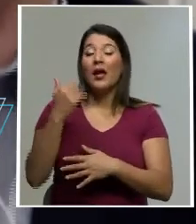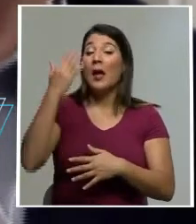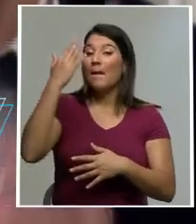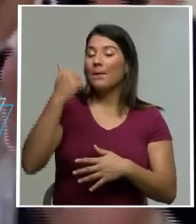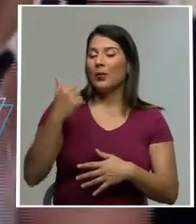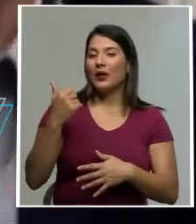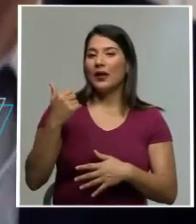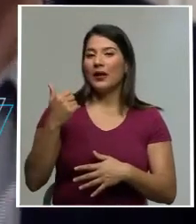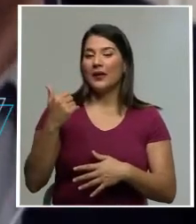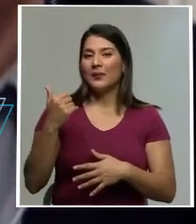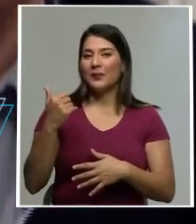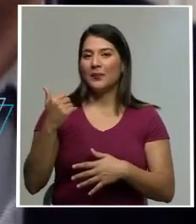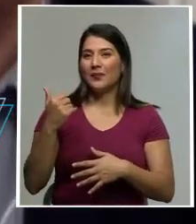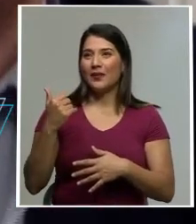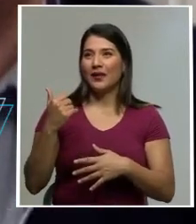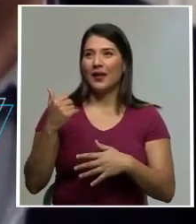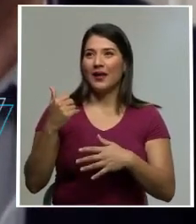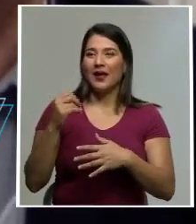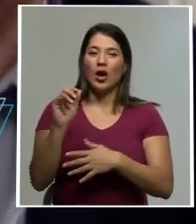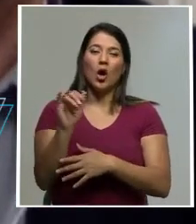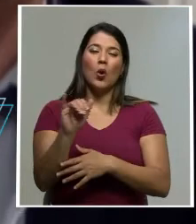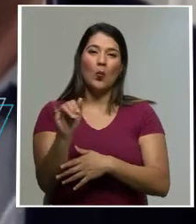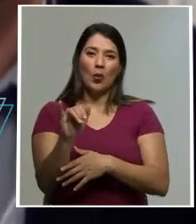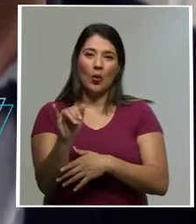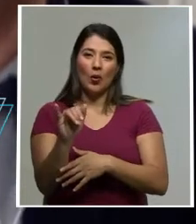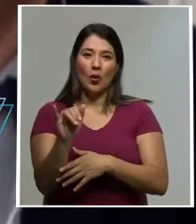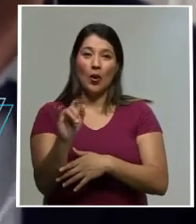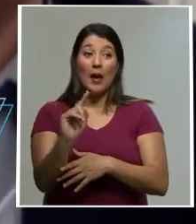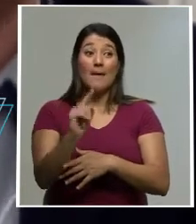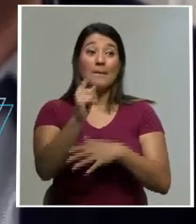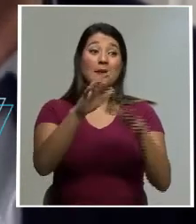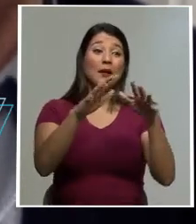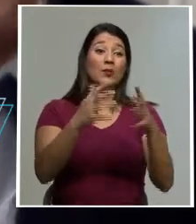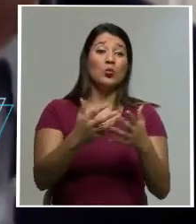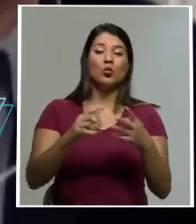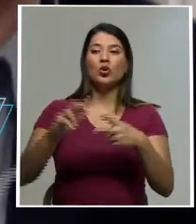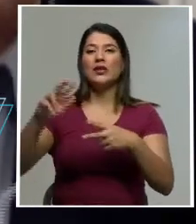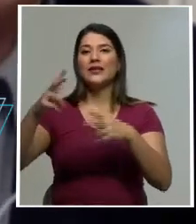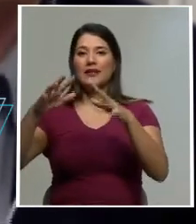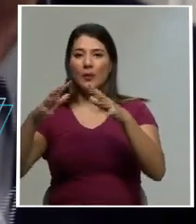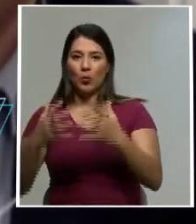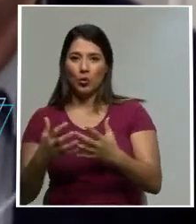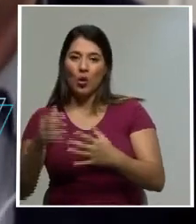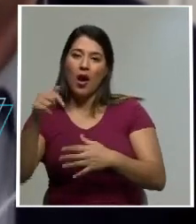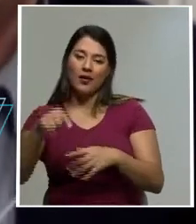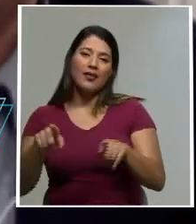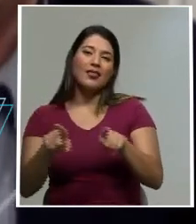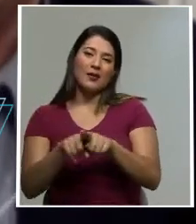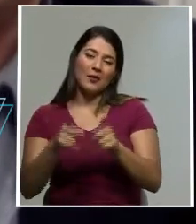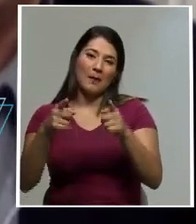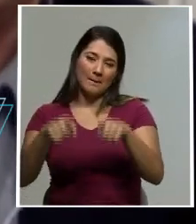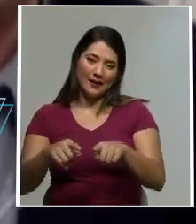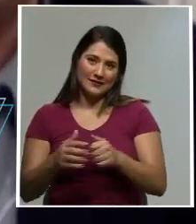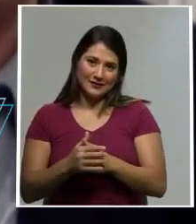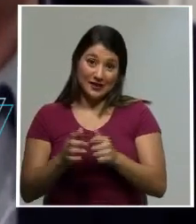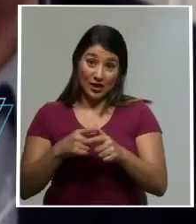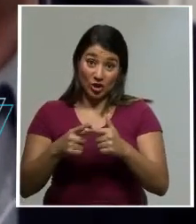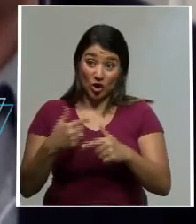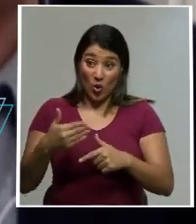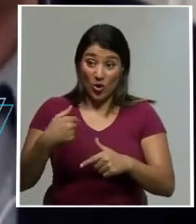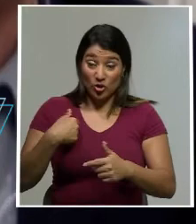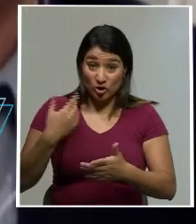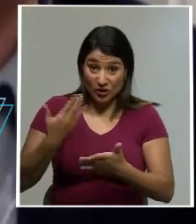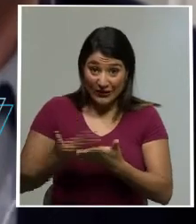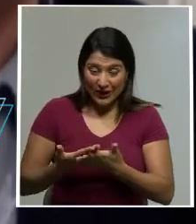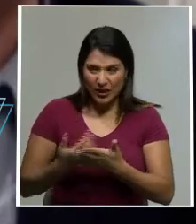que estas etiquetas artificiales del primer mundo y tercer mundo, pues acá pasa, o sea, cuando yo llegué al